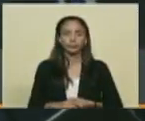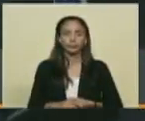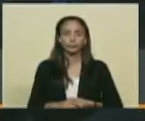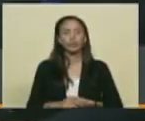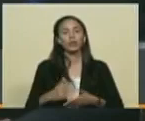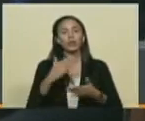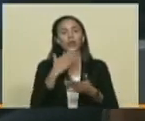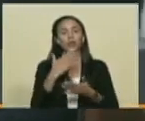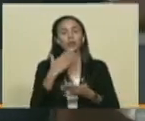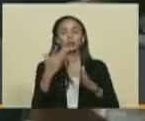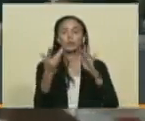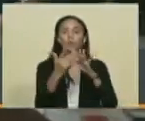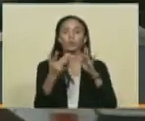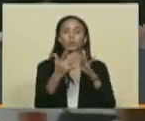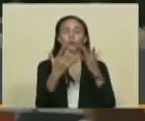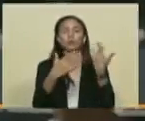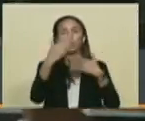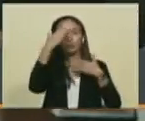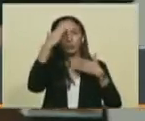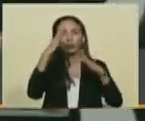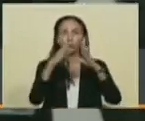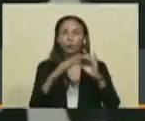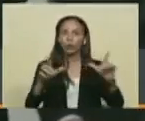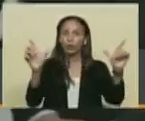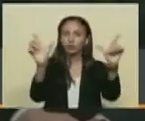Muchas gracias. Saludo a todos los medios de comunicación.